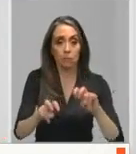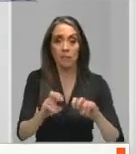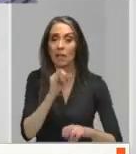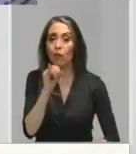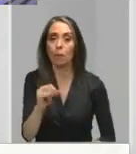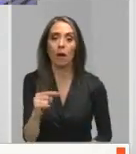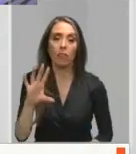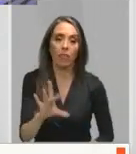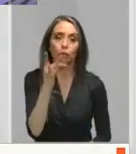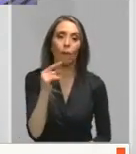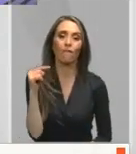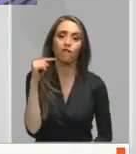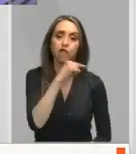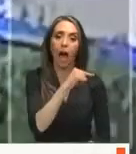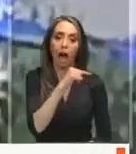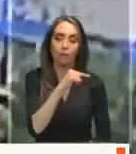falsas.